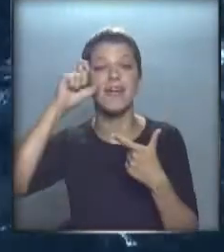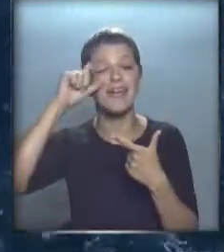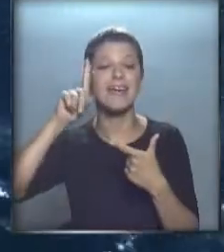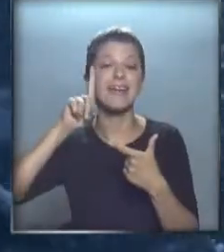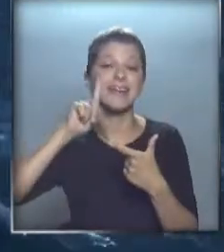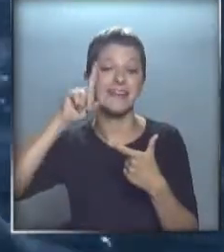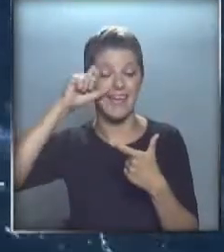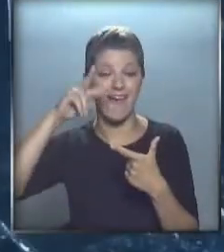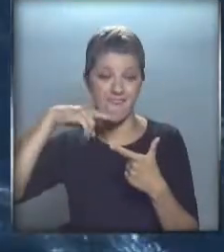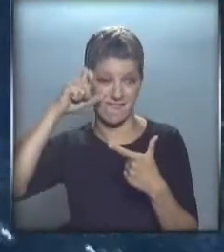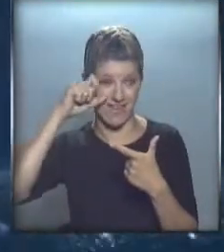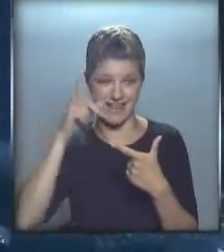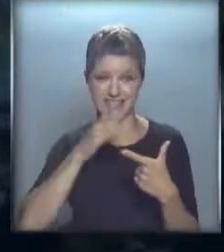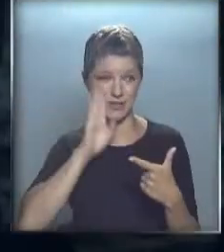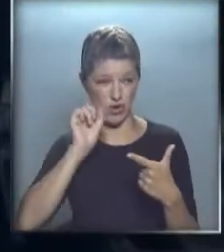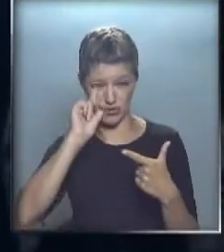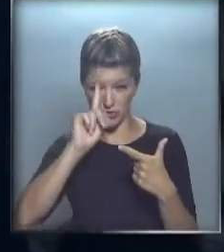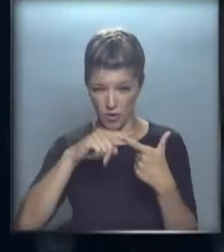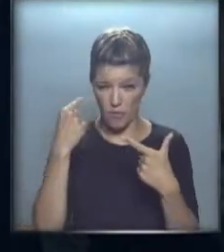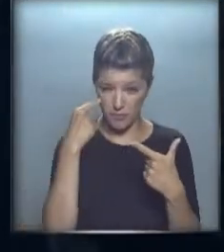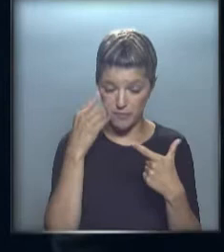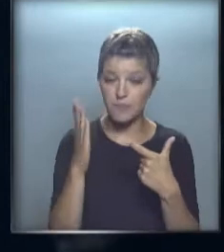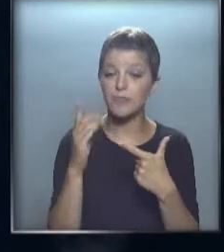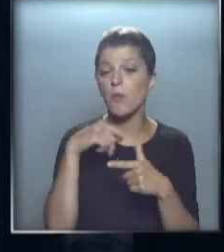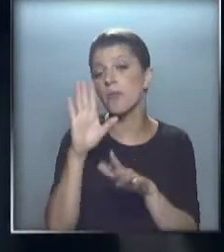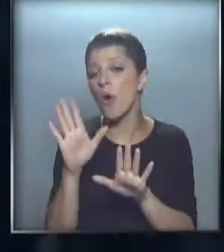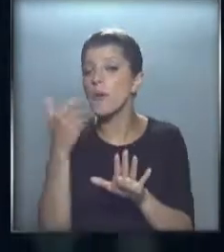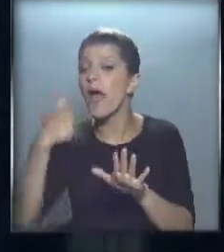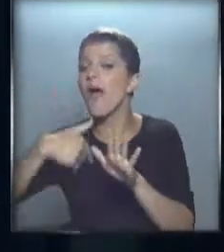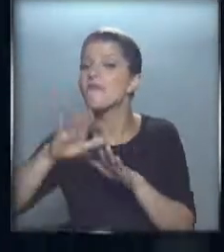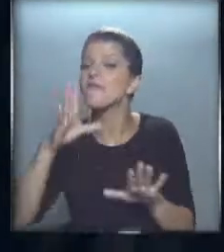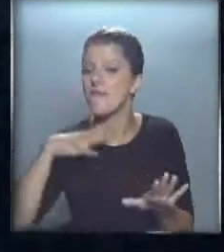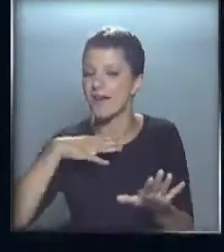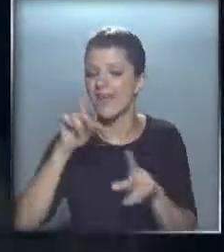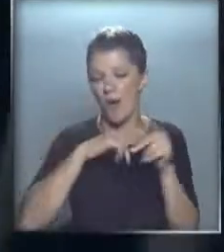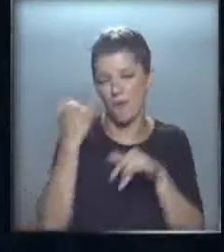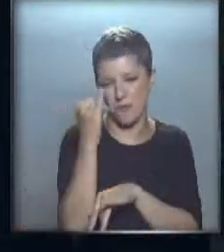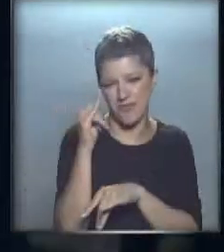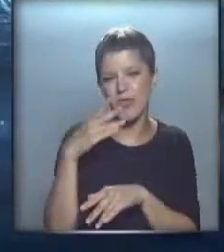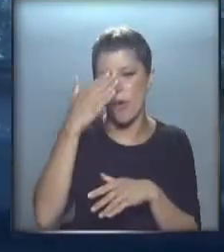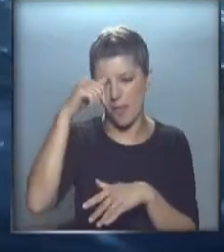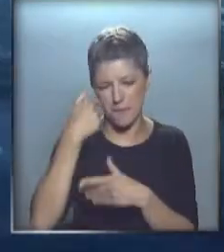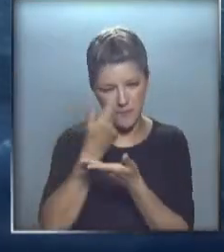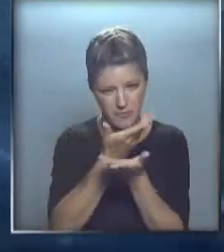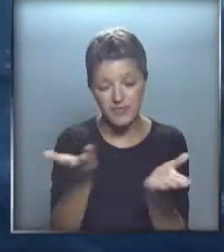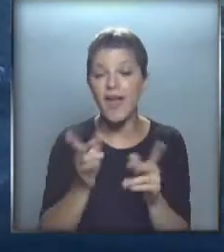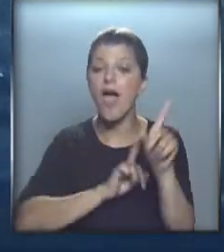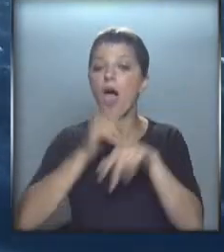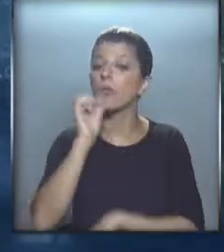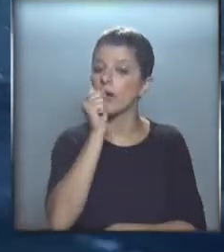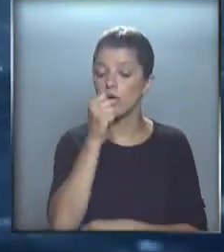sacaron disco? Todavía no. Todavía no. Pero va a pasar. Está previsto. Va a pasar. Sí. Hay un montón de canciones grabadas por los chicos que son